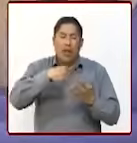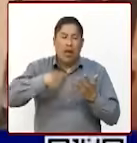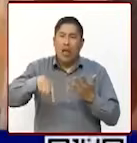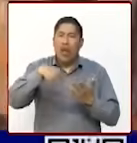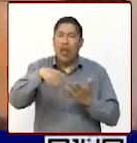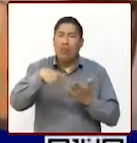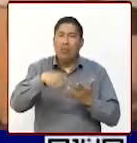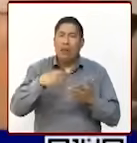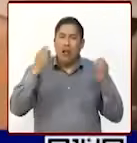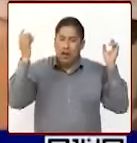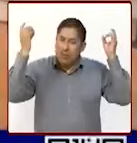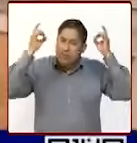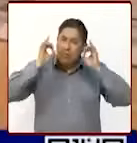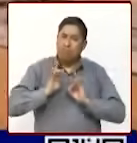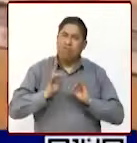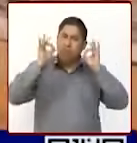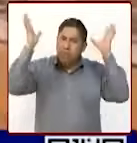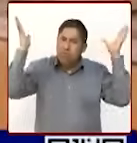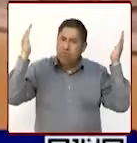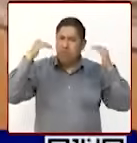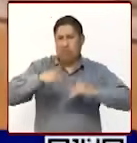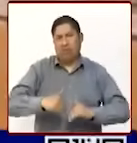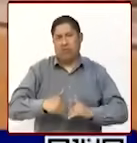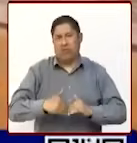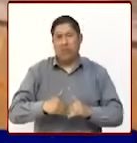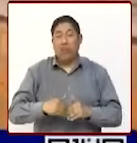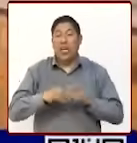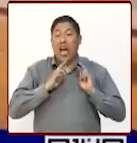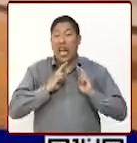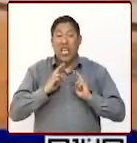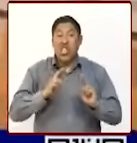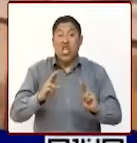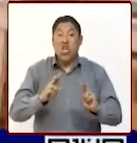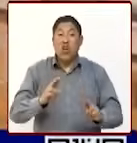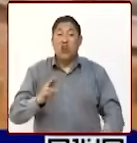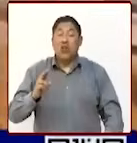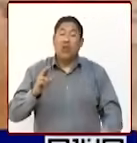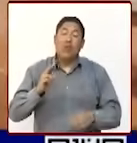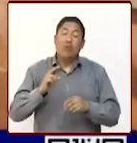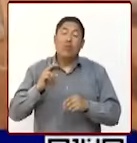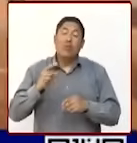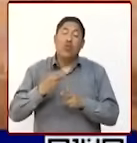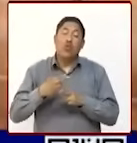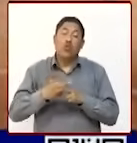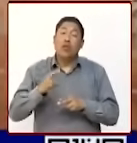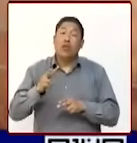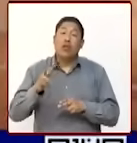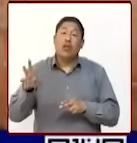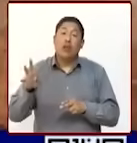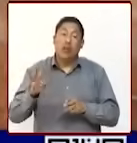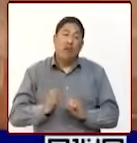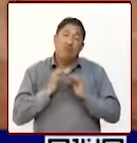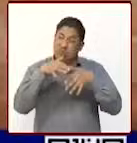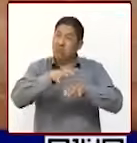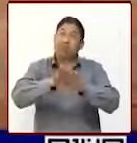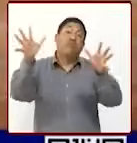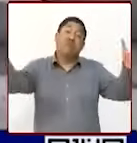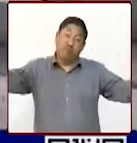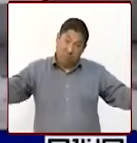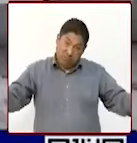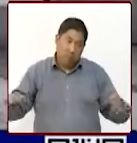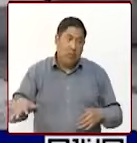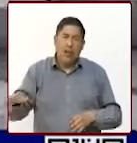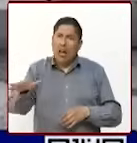medio del desastre. Presten mucha atención porque se ha desbordado el río 24. Esto en el sindicato Gualberto Villarruel. Y